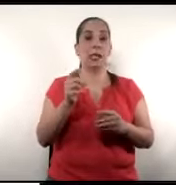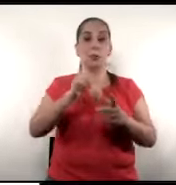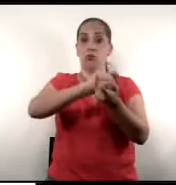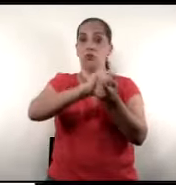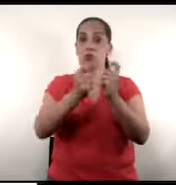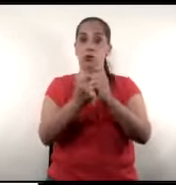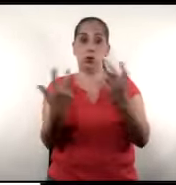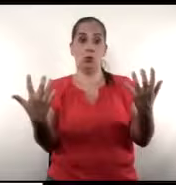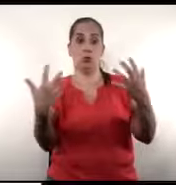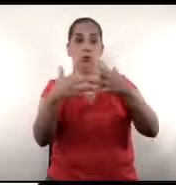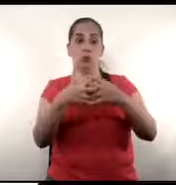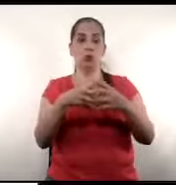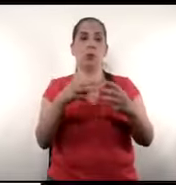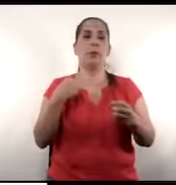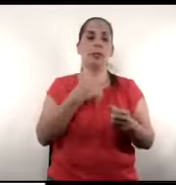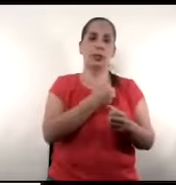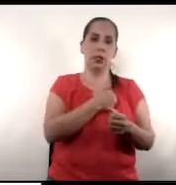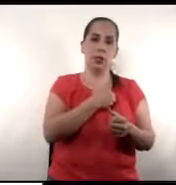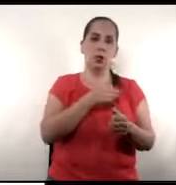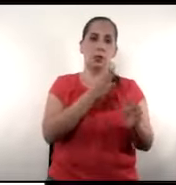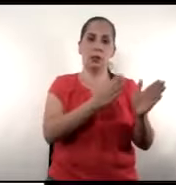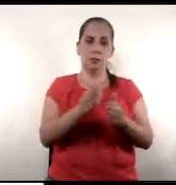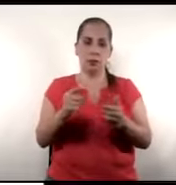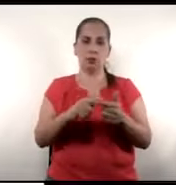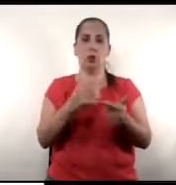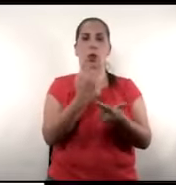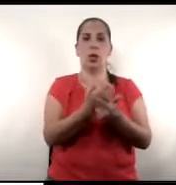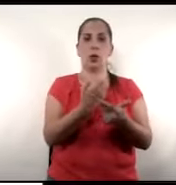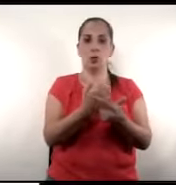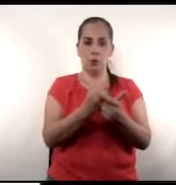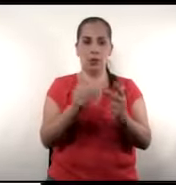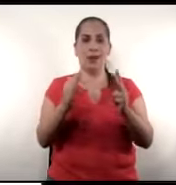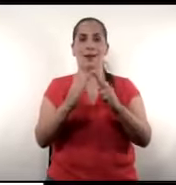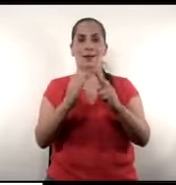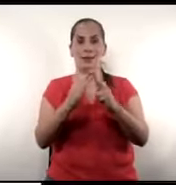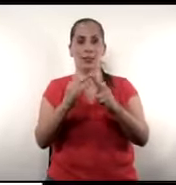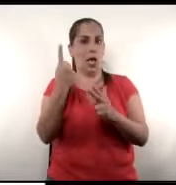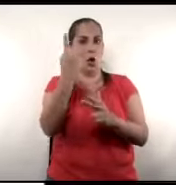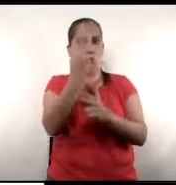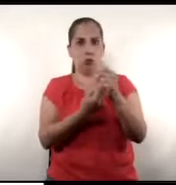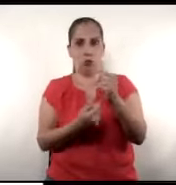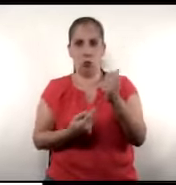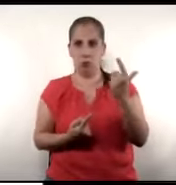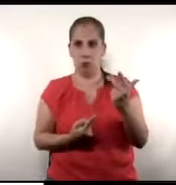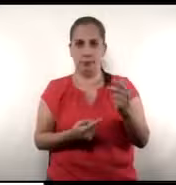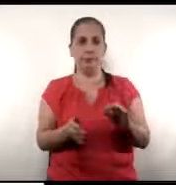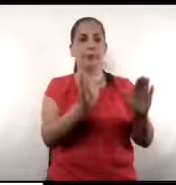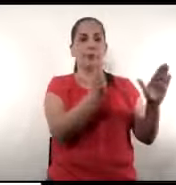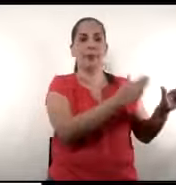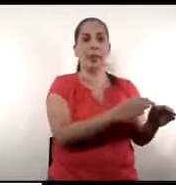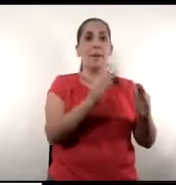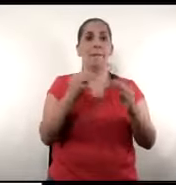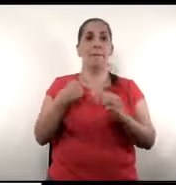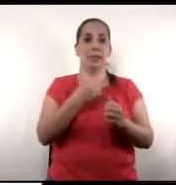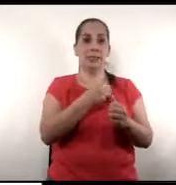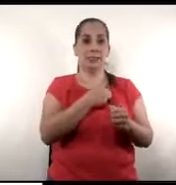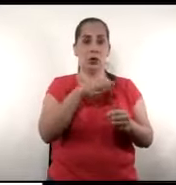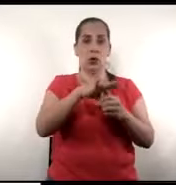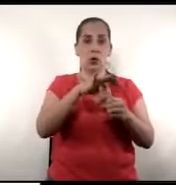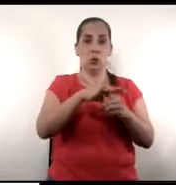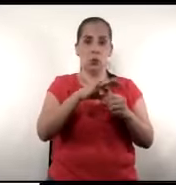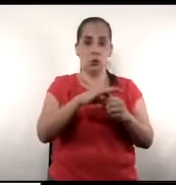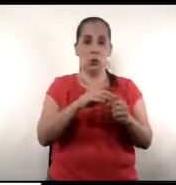de Planificación, el Ministerio de Economía, el Ministerio de Hacienda en un solo Ministerio de Economía. Vamos a fusionar el Ministerio de Agricultura y Ganadería, el Instituto